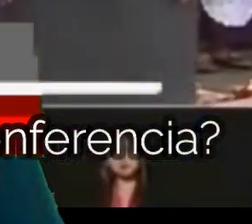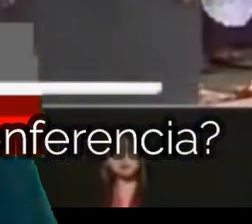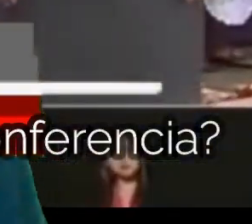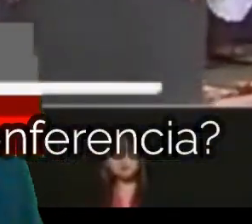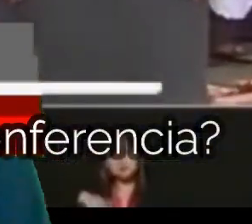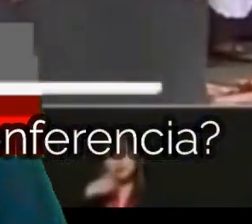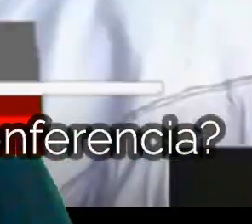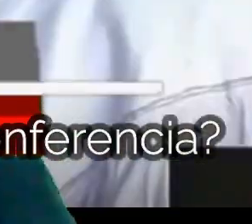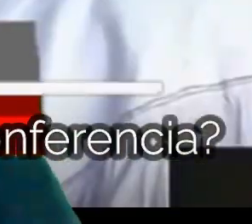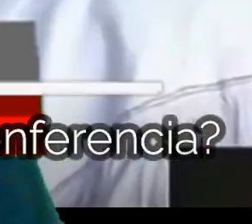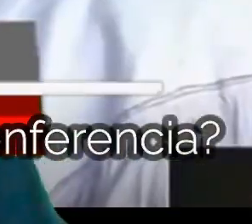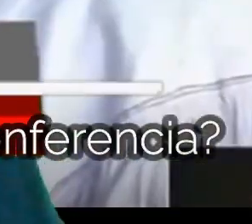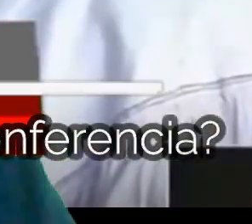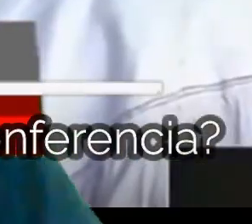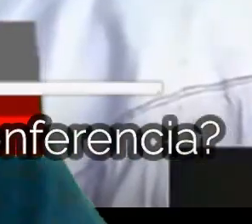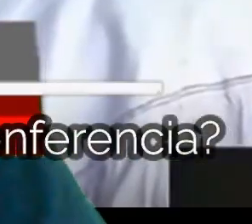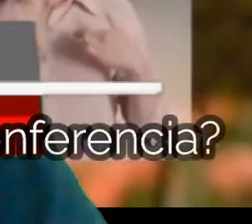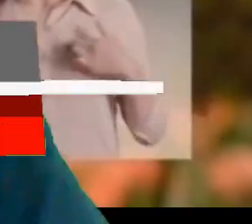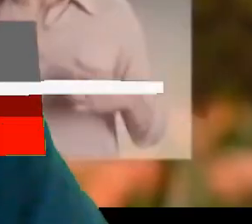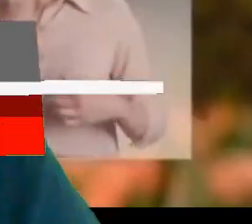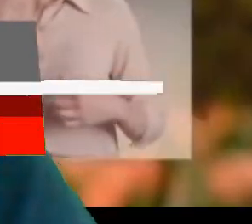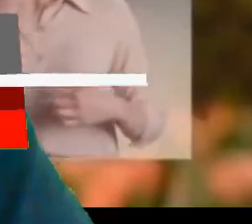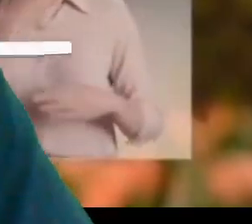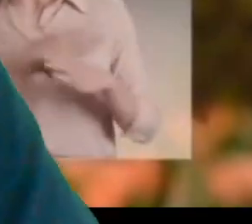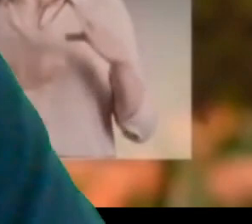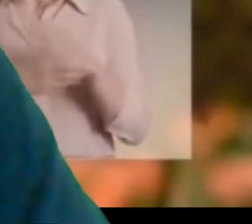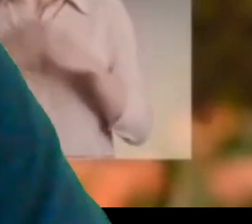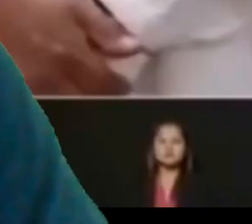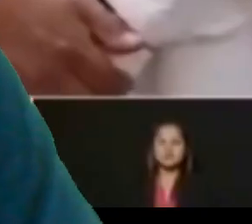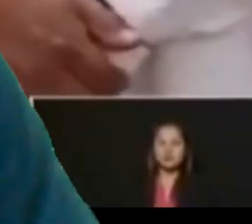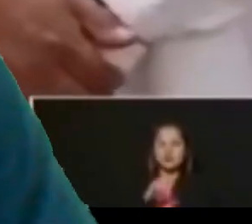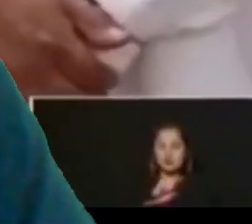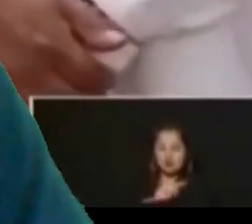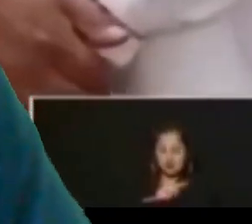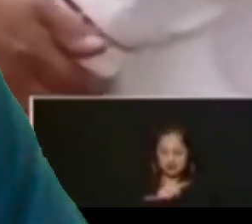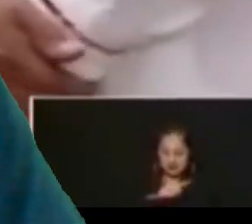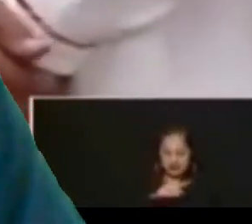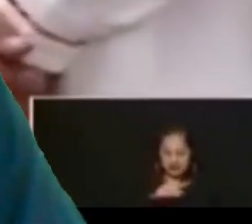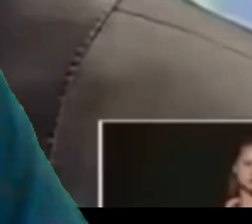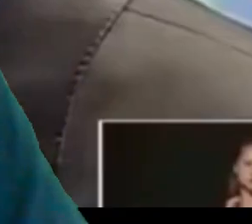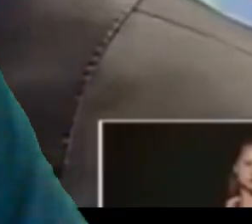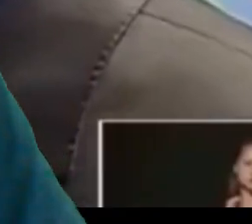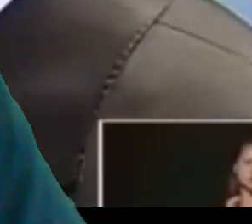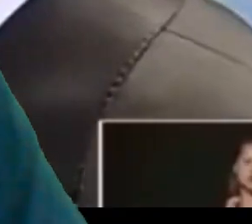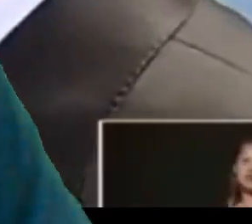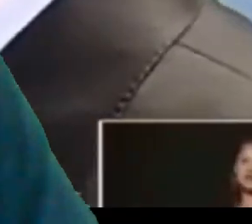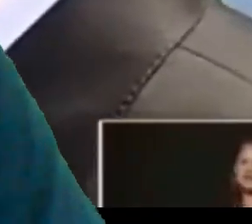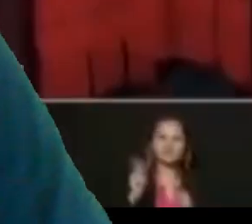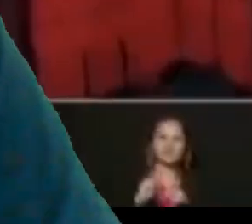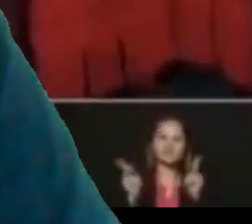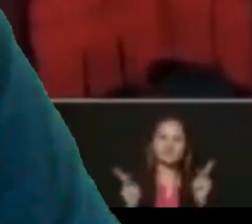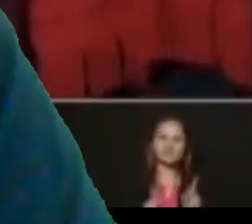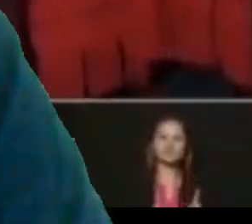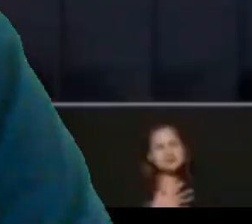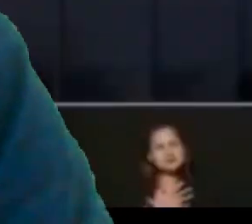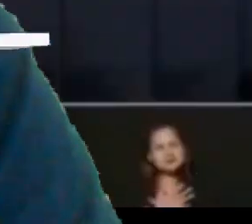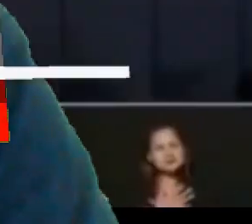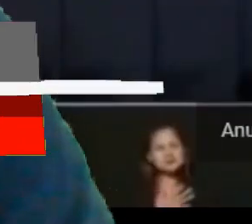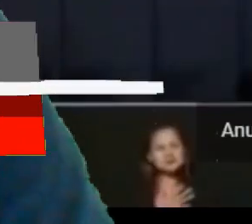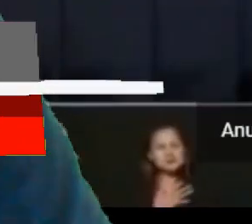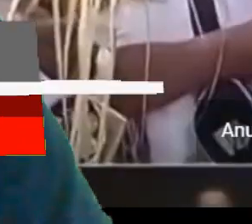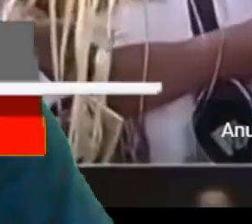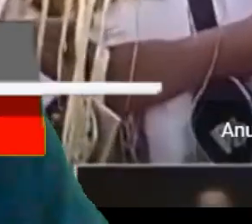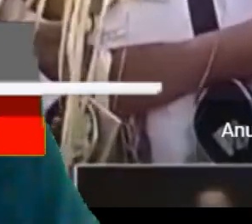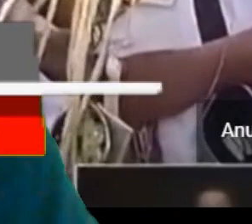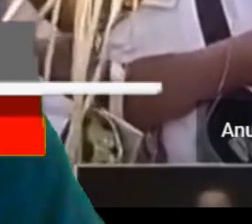Quiero invertirle al canal, pero pues cada vez es más difícil realmente destacar en YouTube porque se necesita una muy